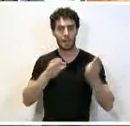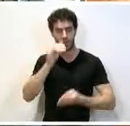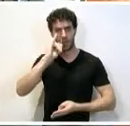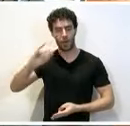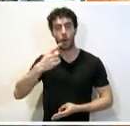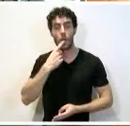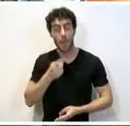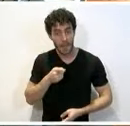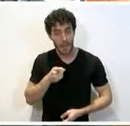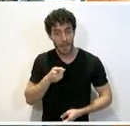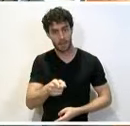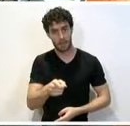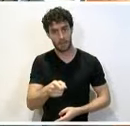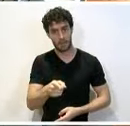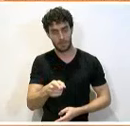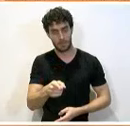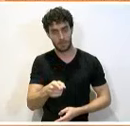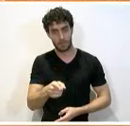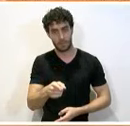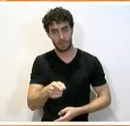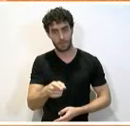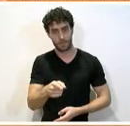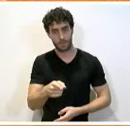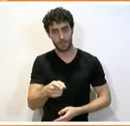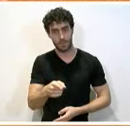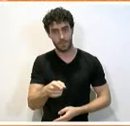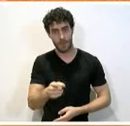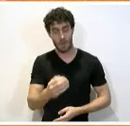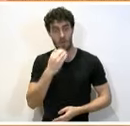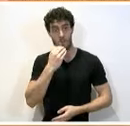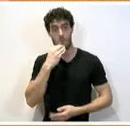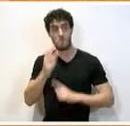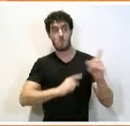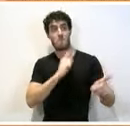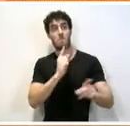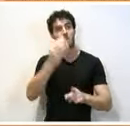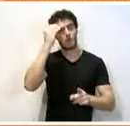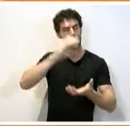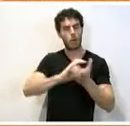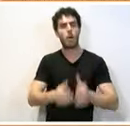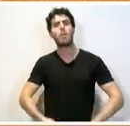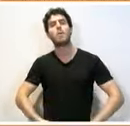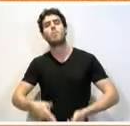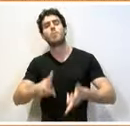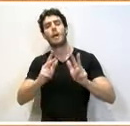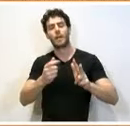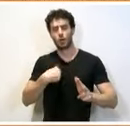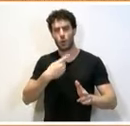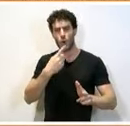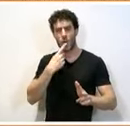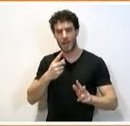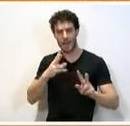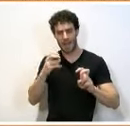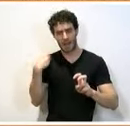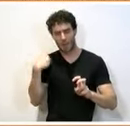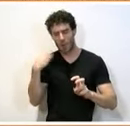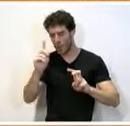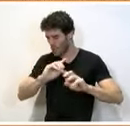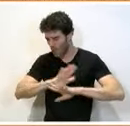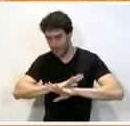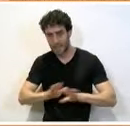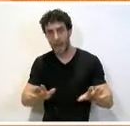dicho que si era un acto contra la memoria democrática lo de Almudena Grandes o no. He puesto un ejemplo claro y concreto. Se dio